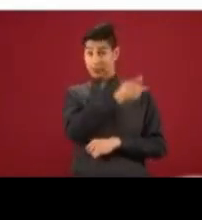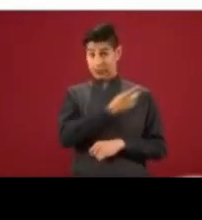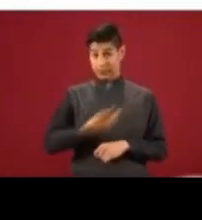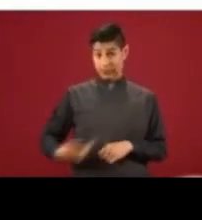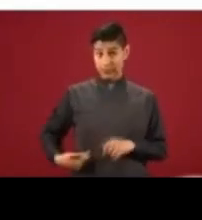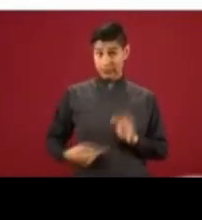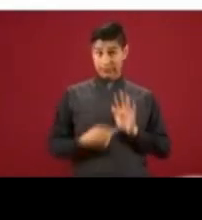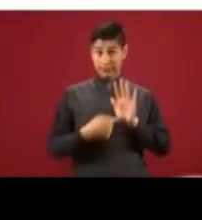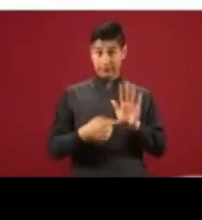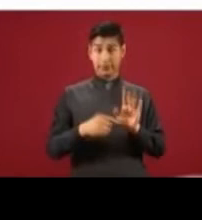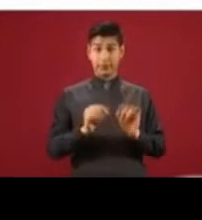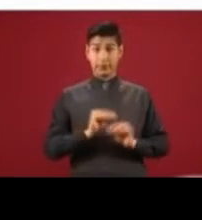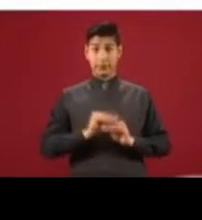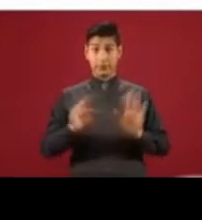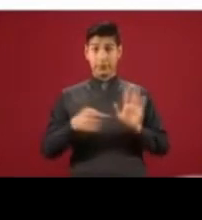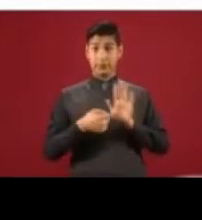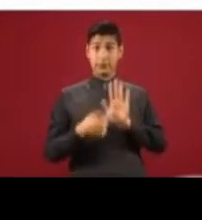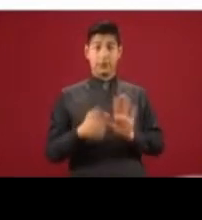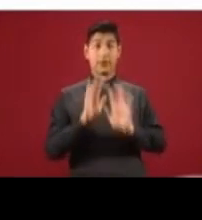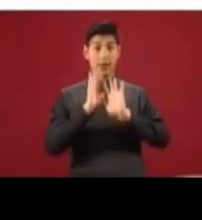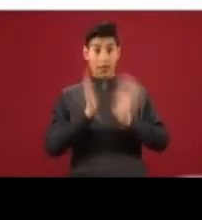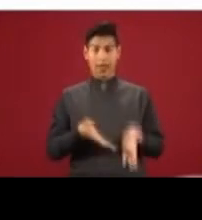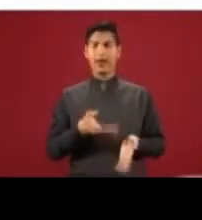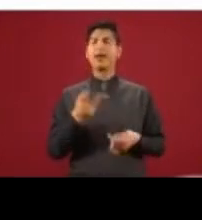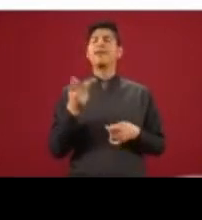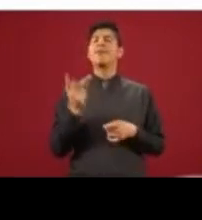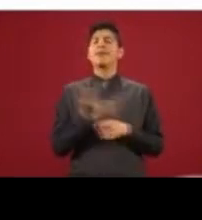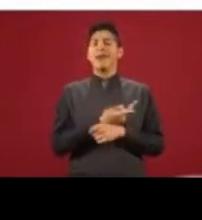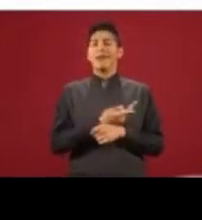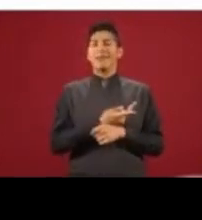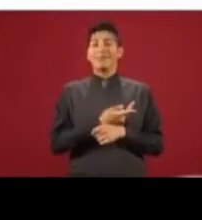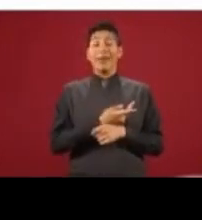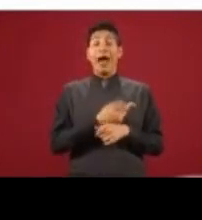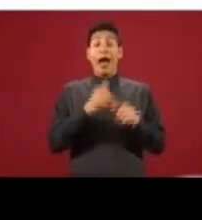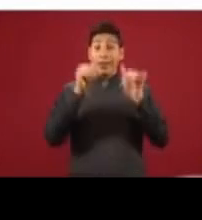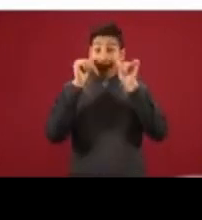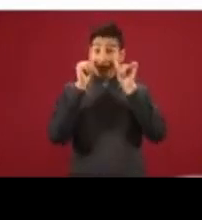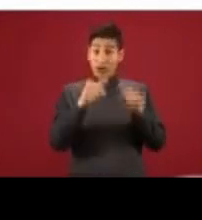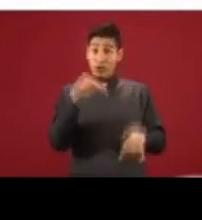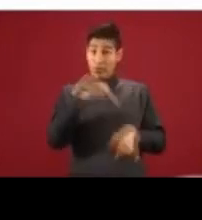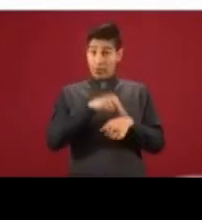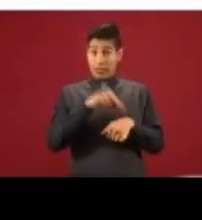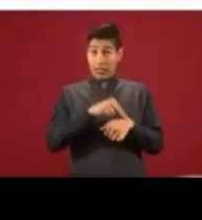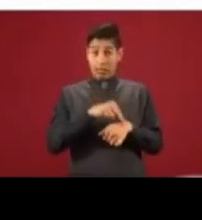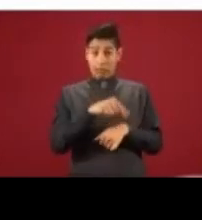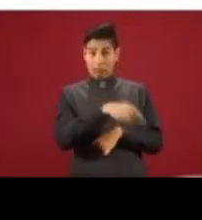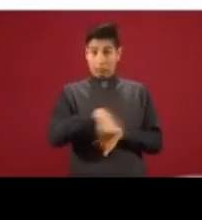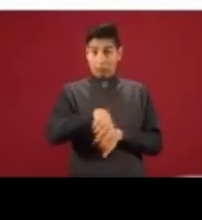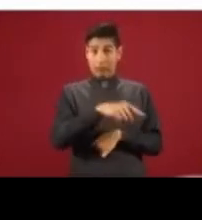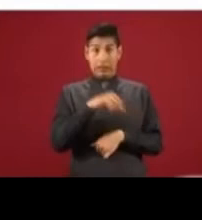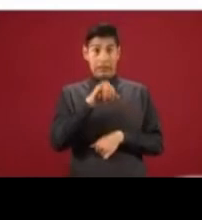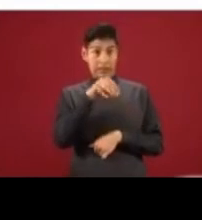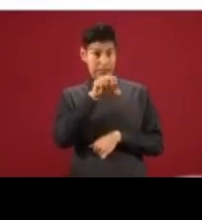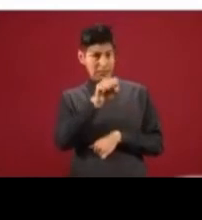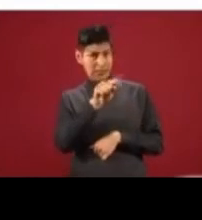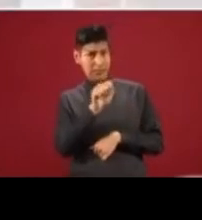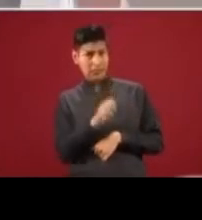República, toda la atención médica para las personas sin seguridad social será